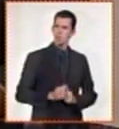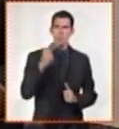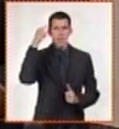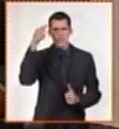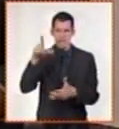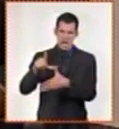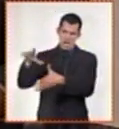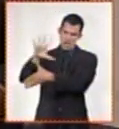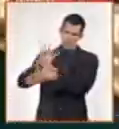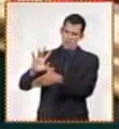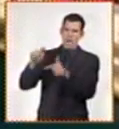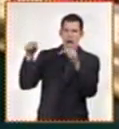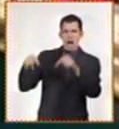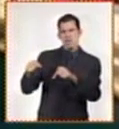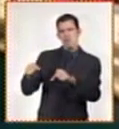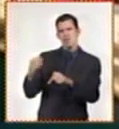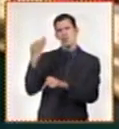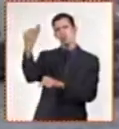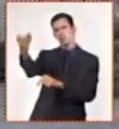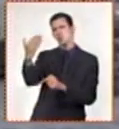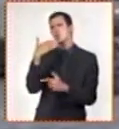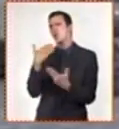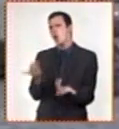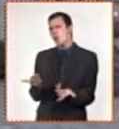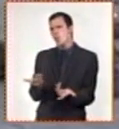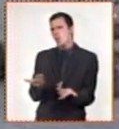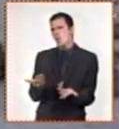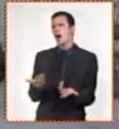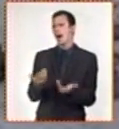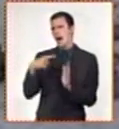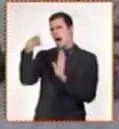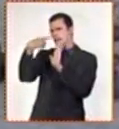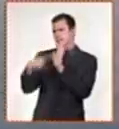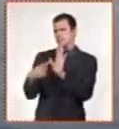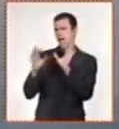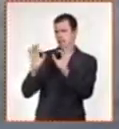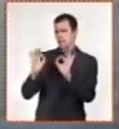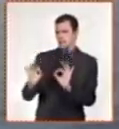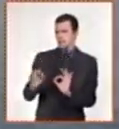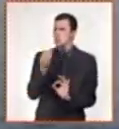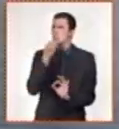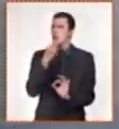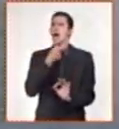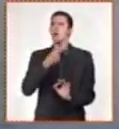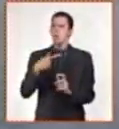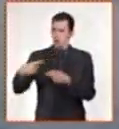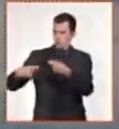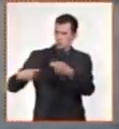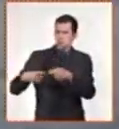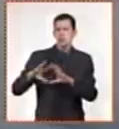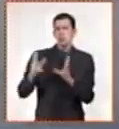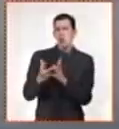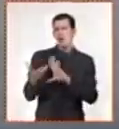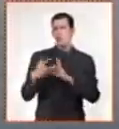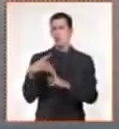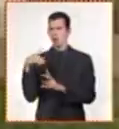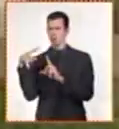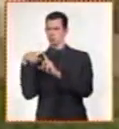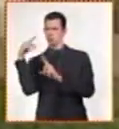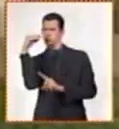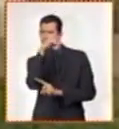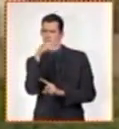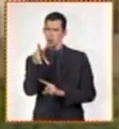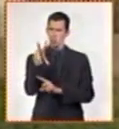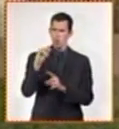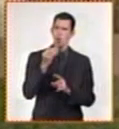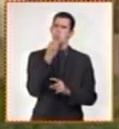era caracterizada por la igualdad, el beneficio mutuo, la innovación, la apertura y el bienestar para los